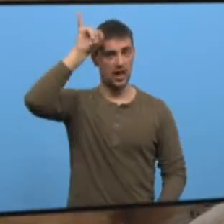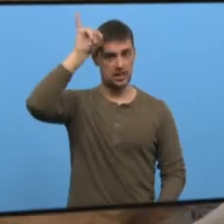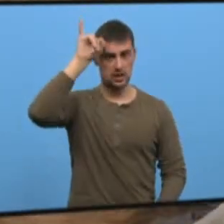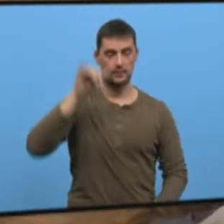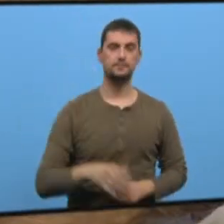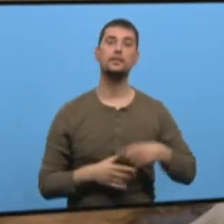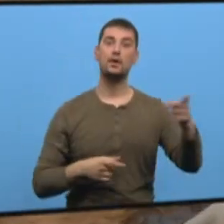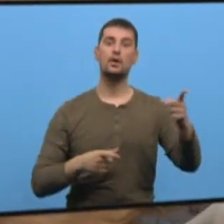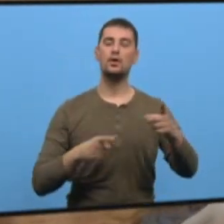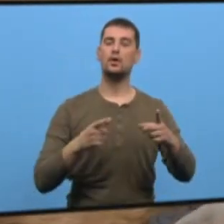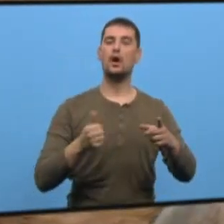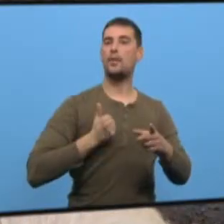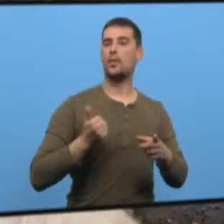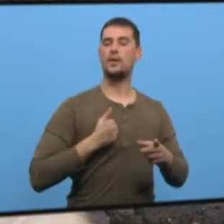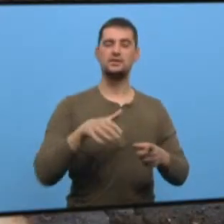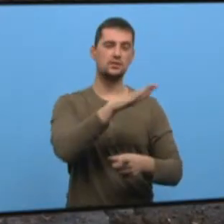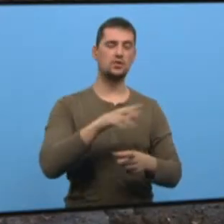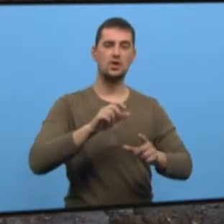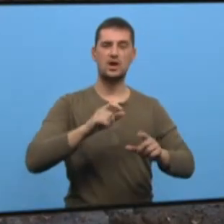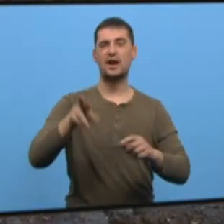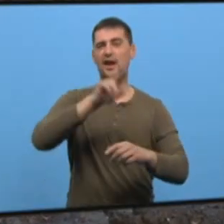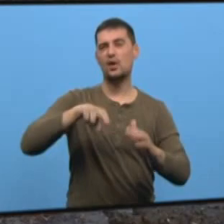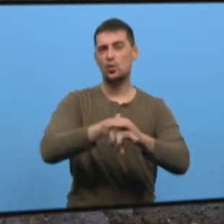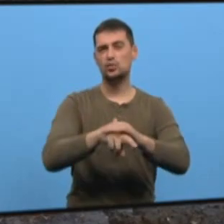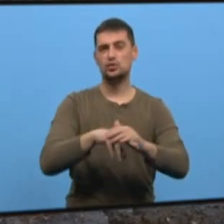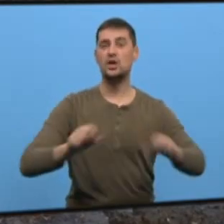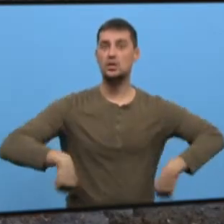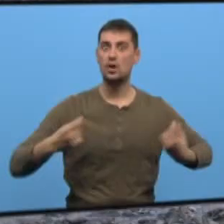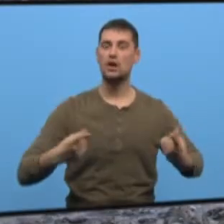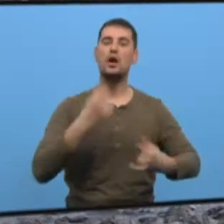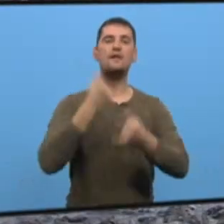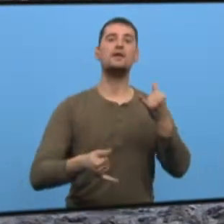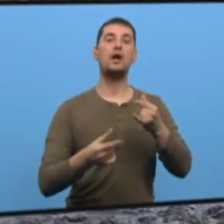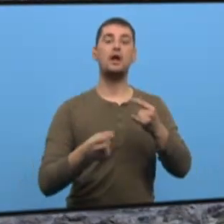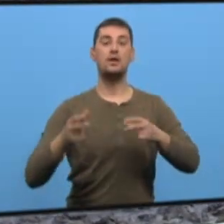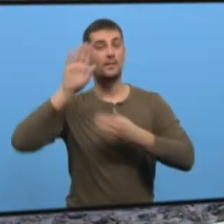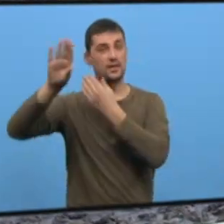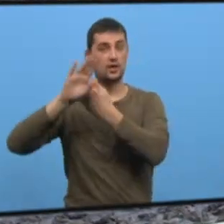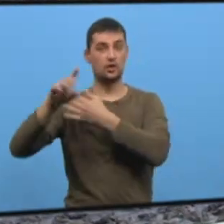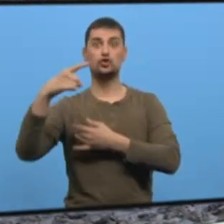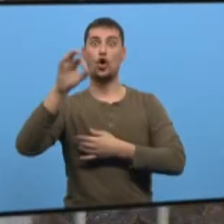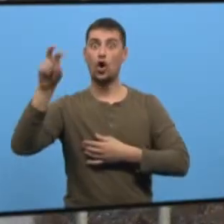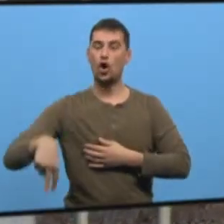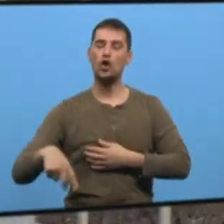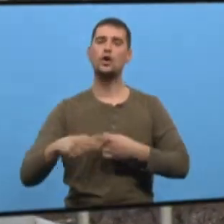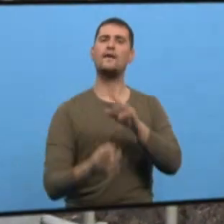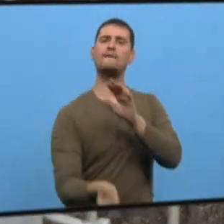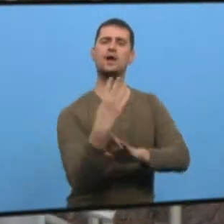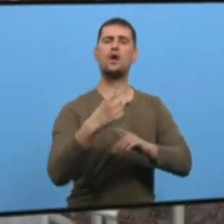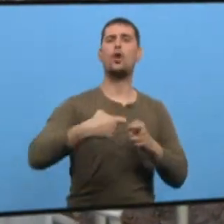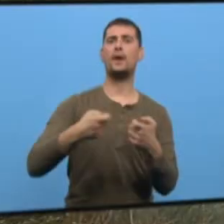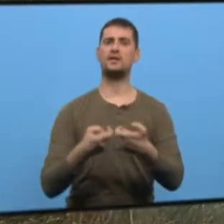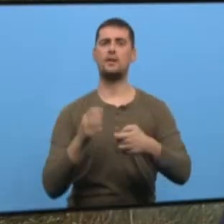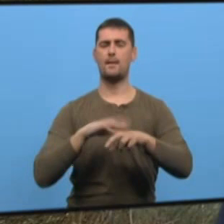o aproveitamento de recursos naturais da zona lev aos veos de go a crear una cooperativa para explotación en extensivo da especie